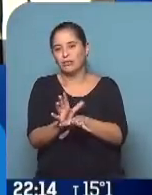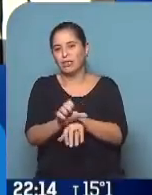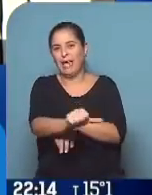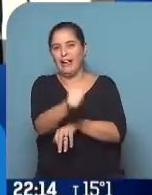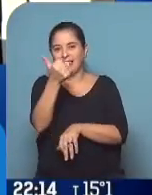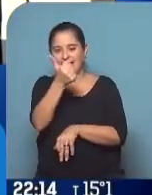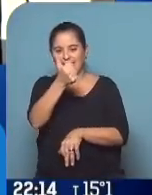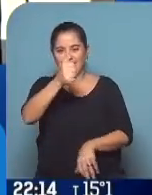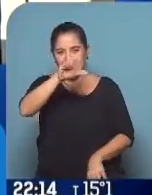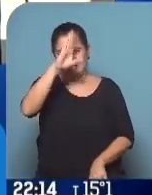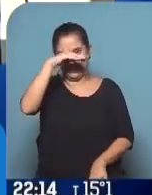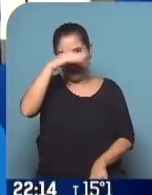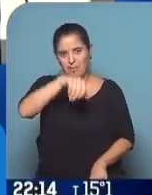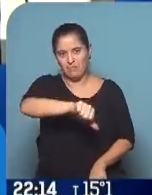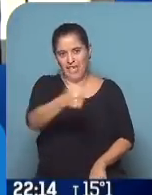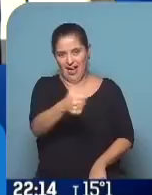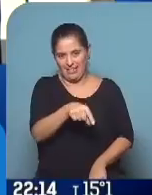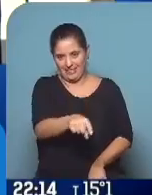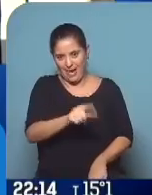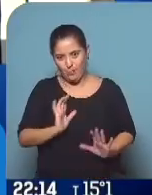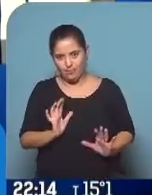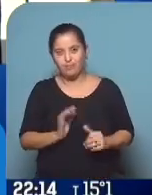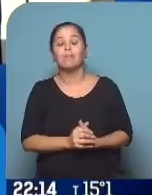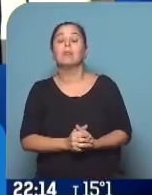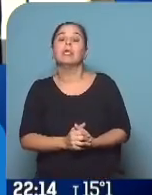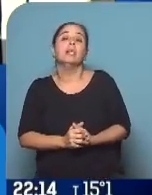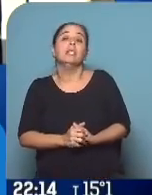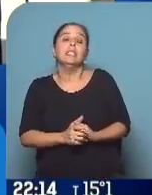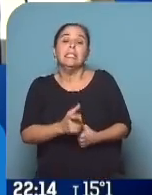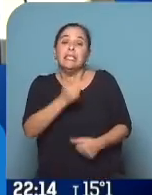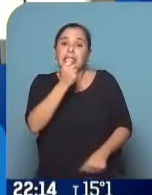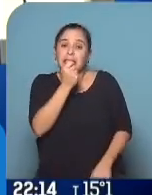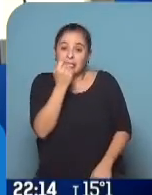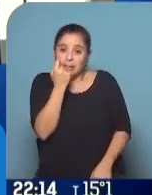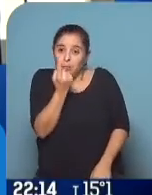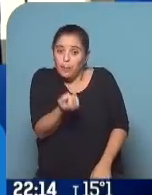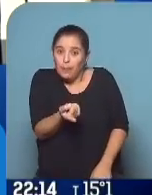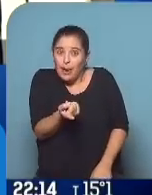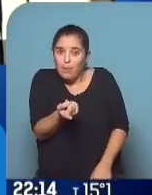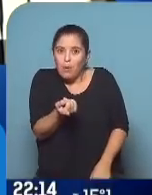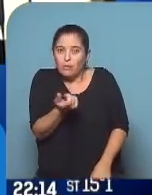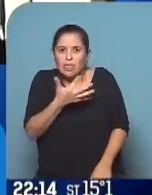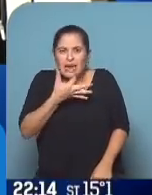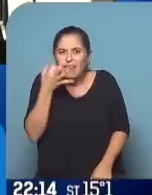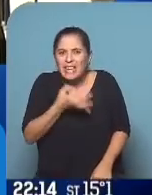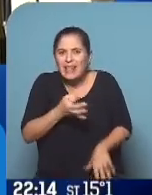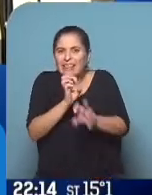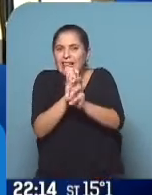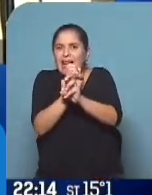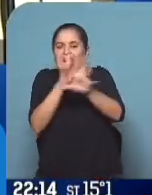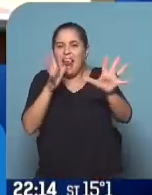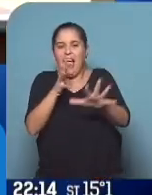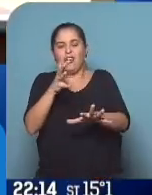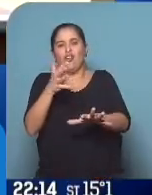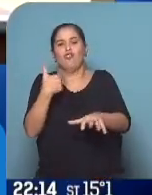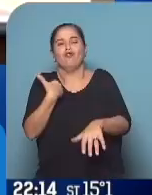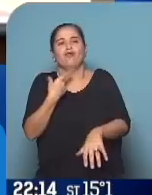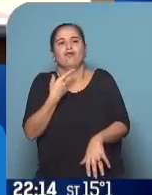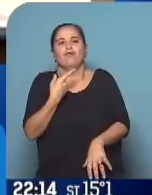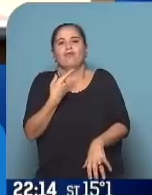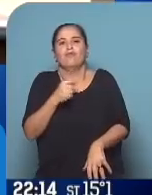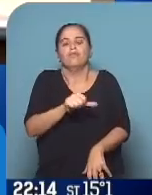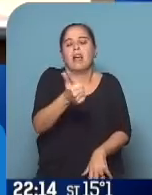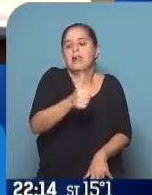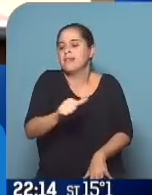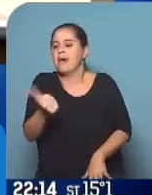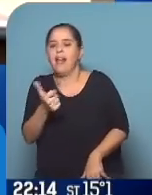si uno ve en detalle, la cuestión no es tan clara, no es tan en blanco y negro de a quién favorece y a quién